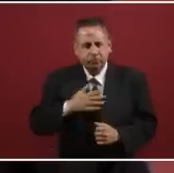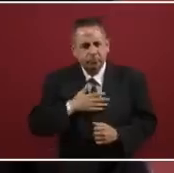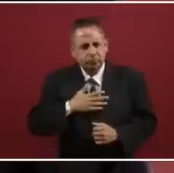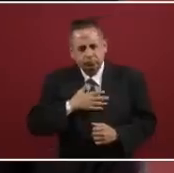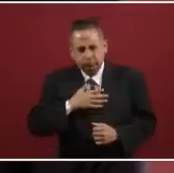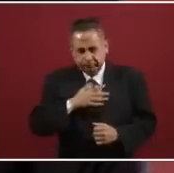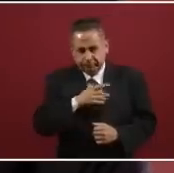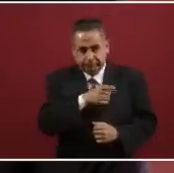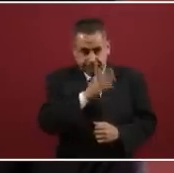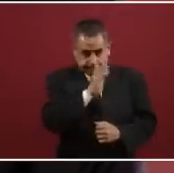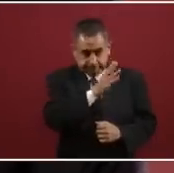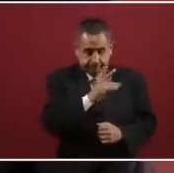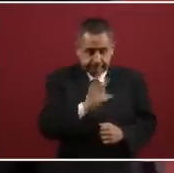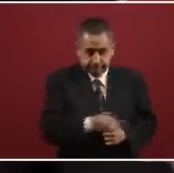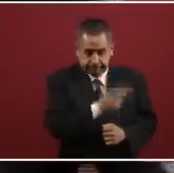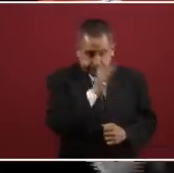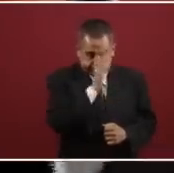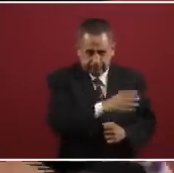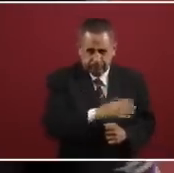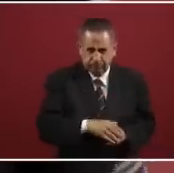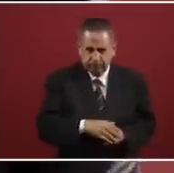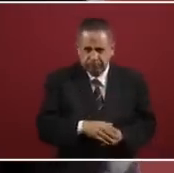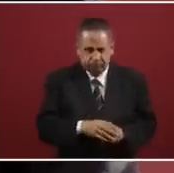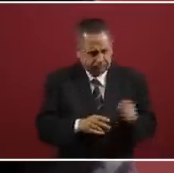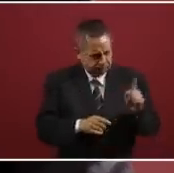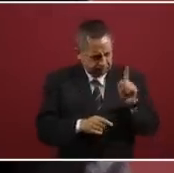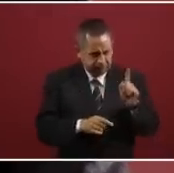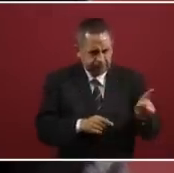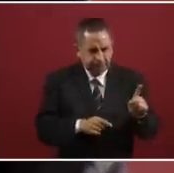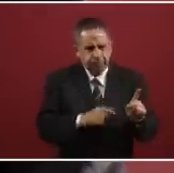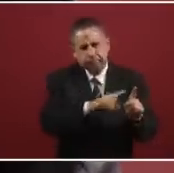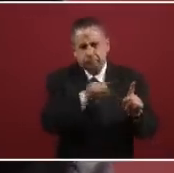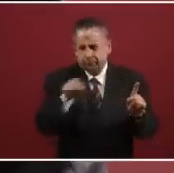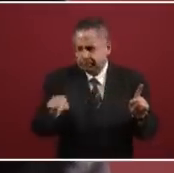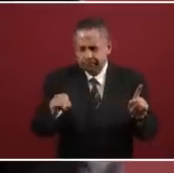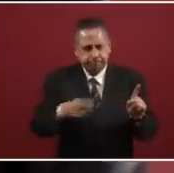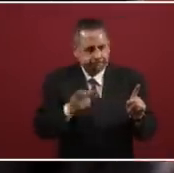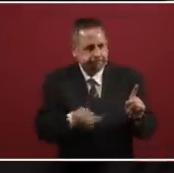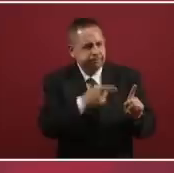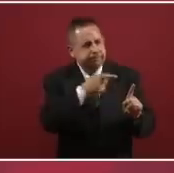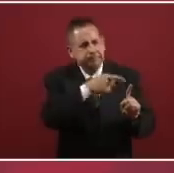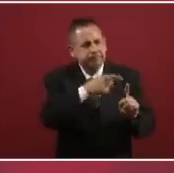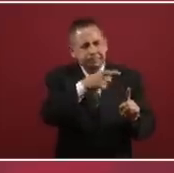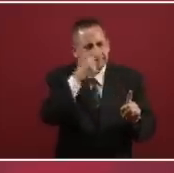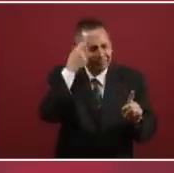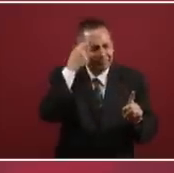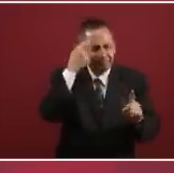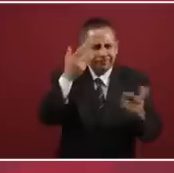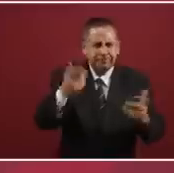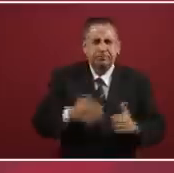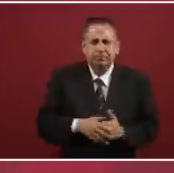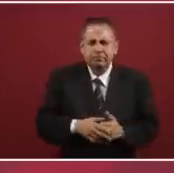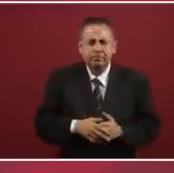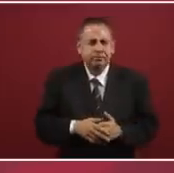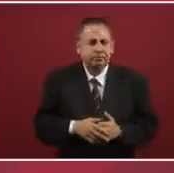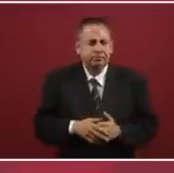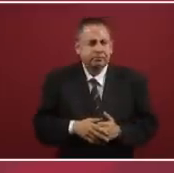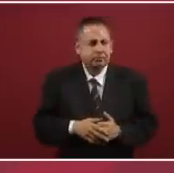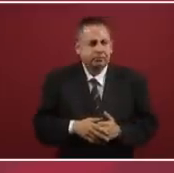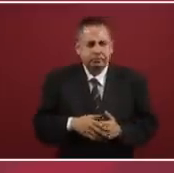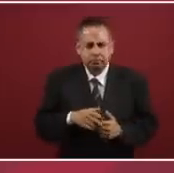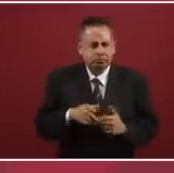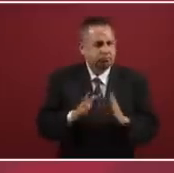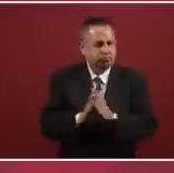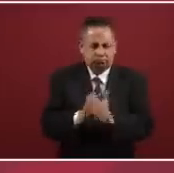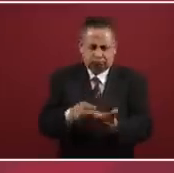pregunté a él y luego a Héctor que si de dónde había sacado, porque